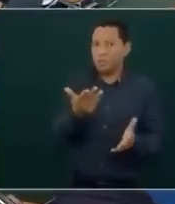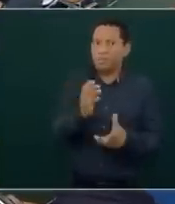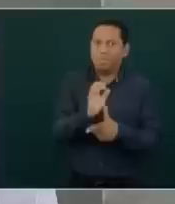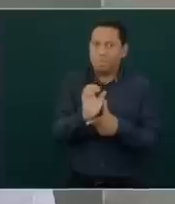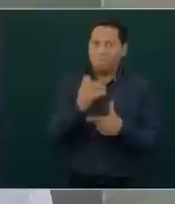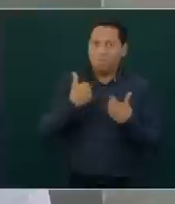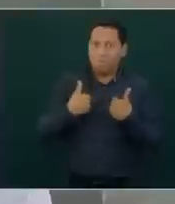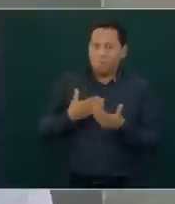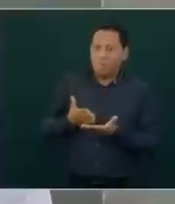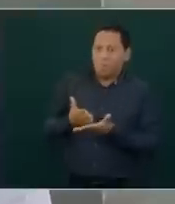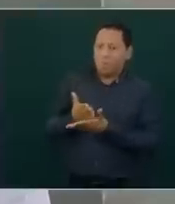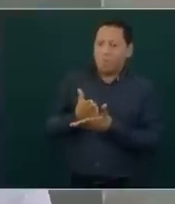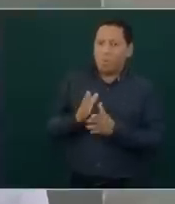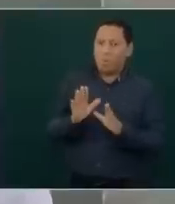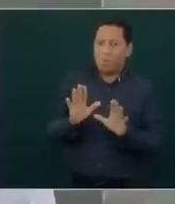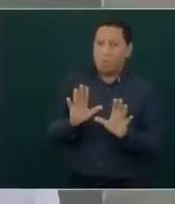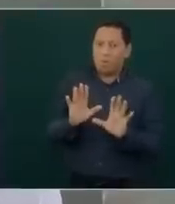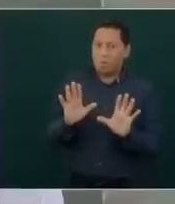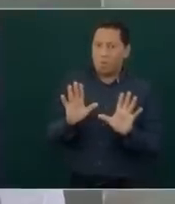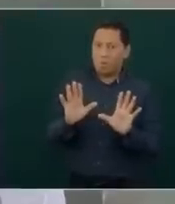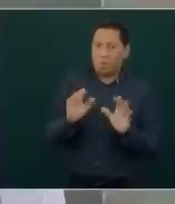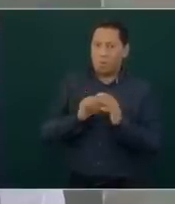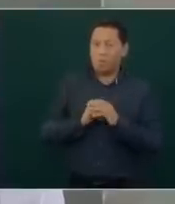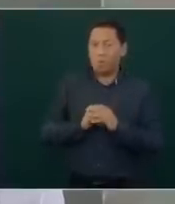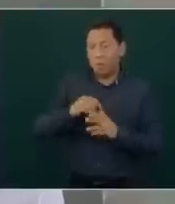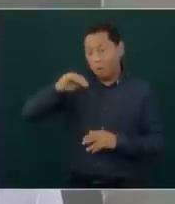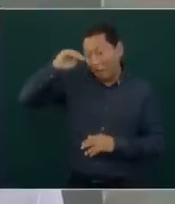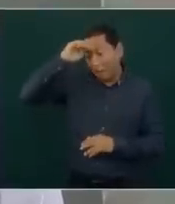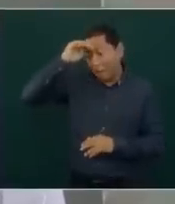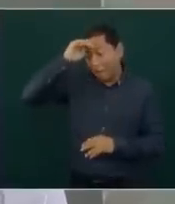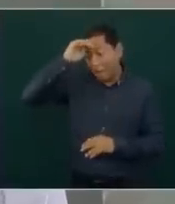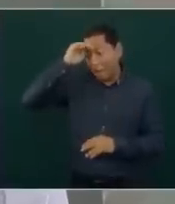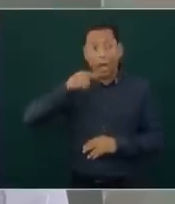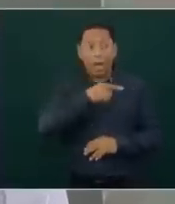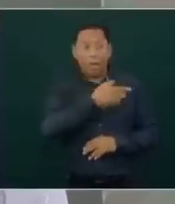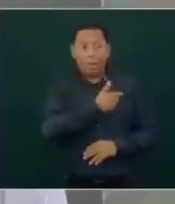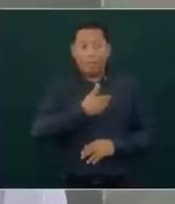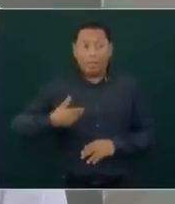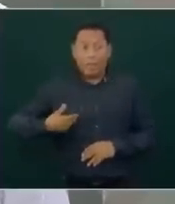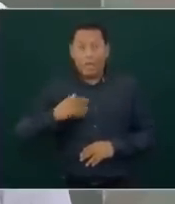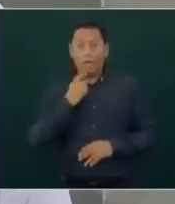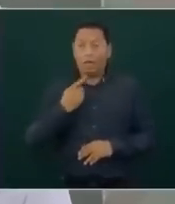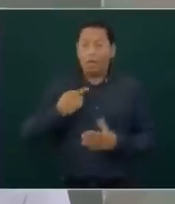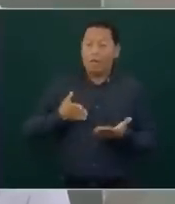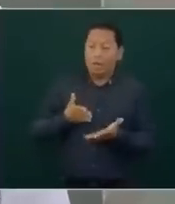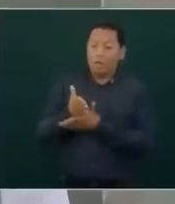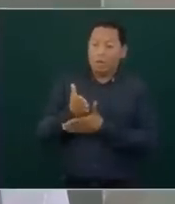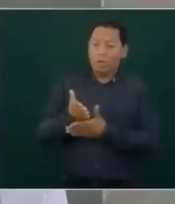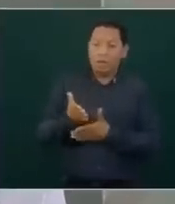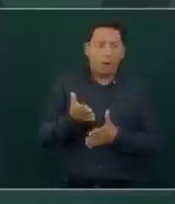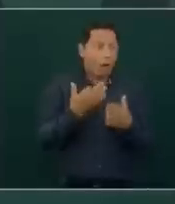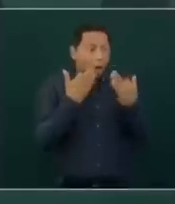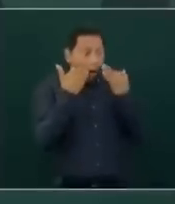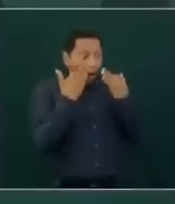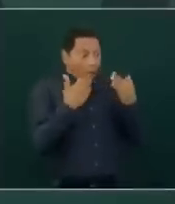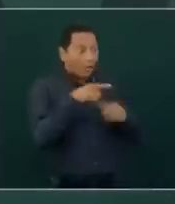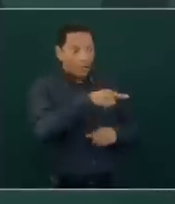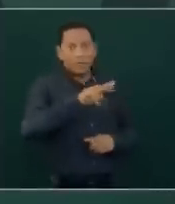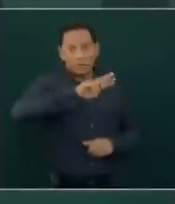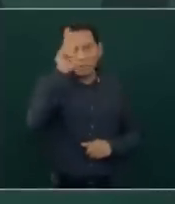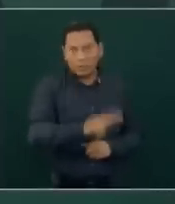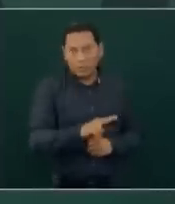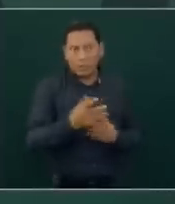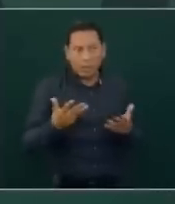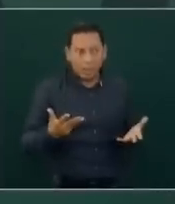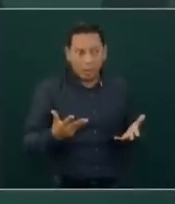se trata de una dictadura. Ya ven, teníamos razón.